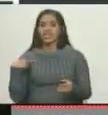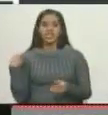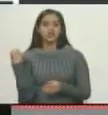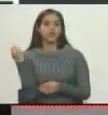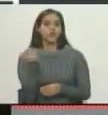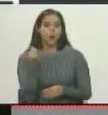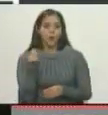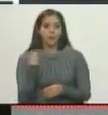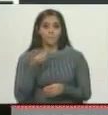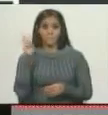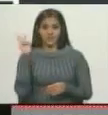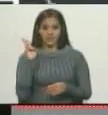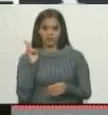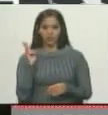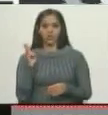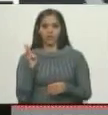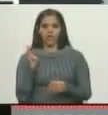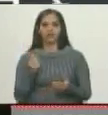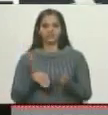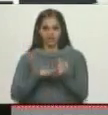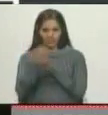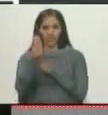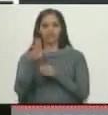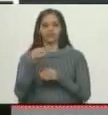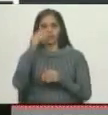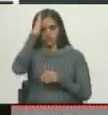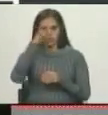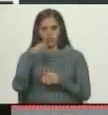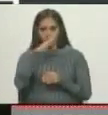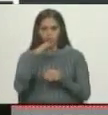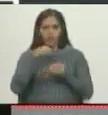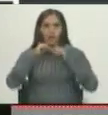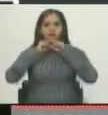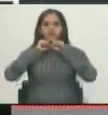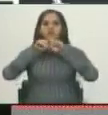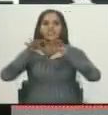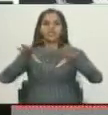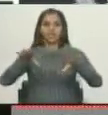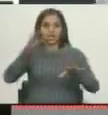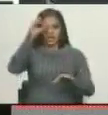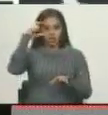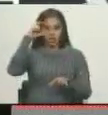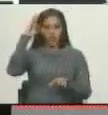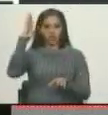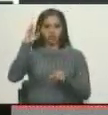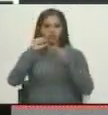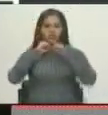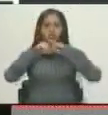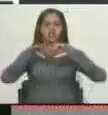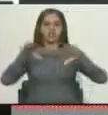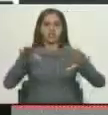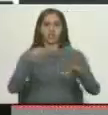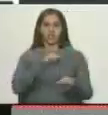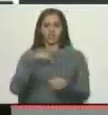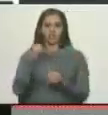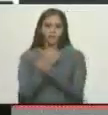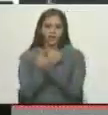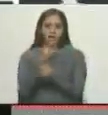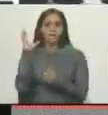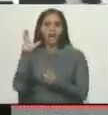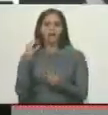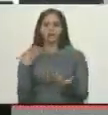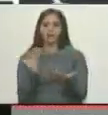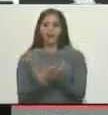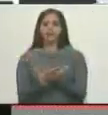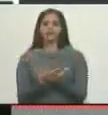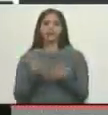saldrá adelante. Que Dios bendiga, pues, a todos los presentes en este acto. Que Dios bendiga a nuestra amada patria. Hasta la